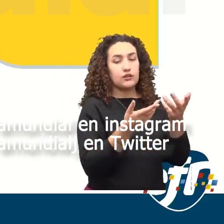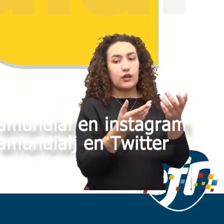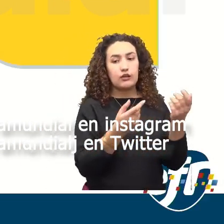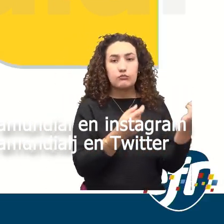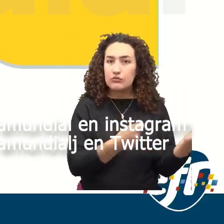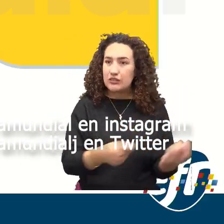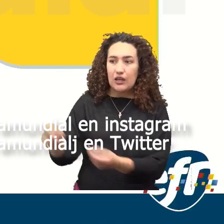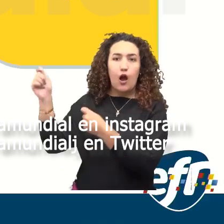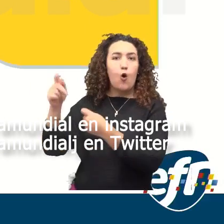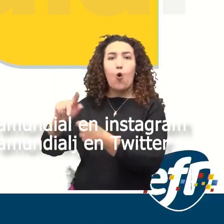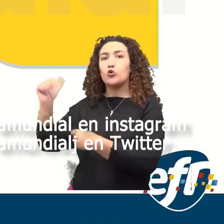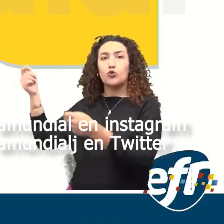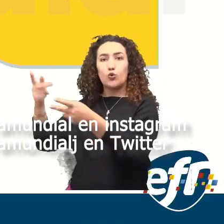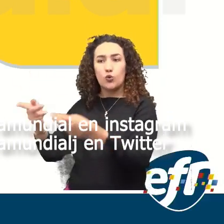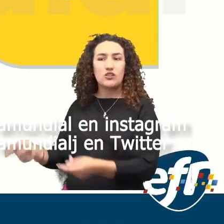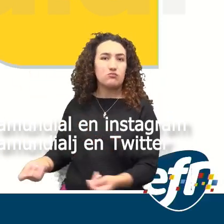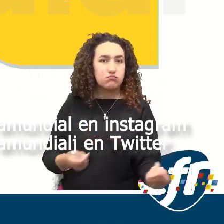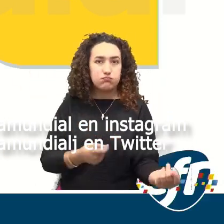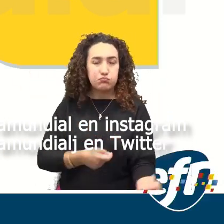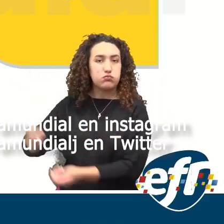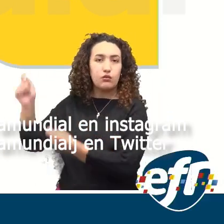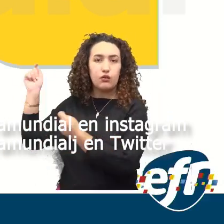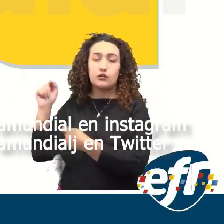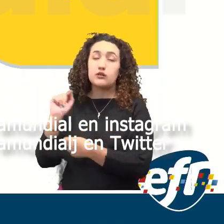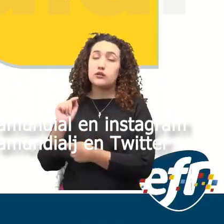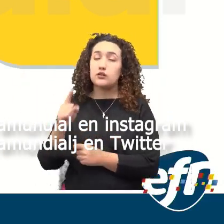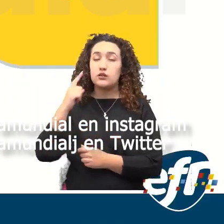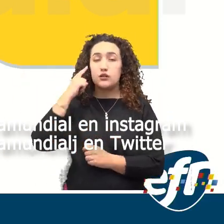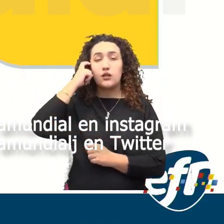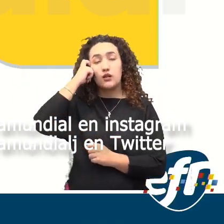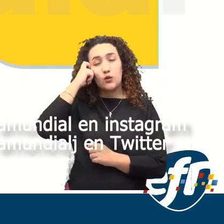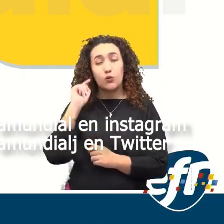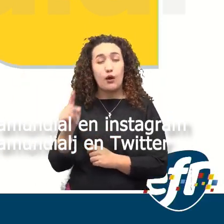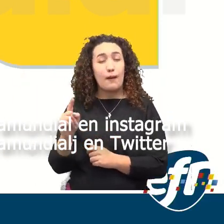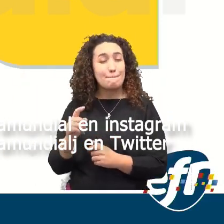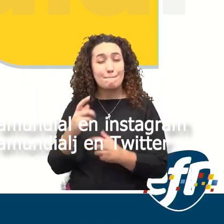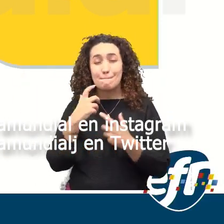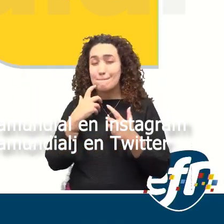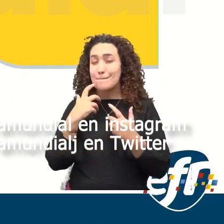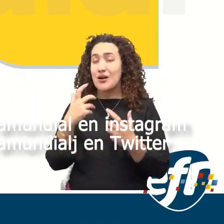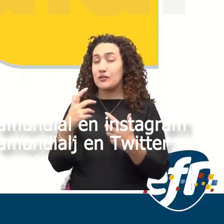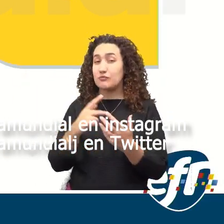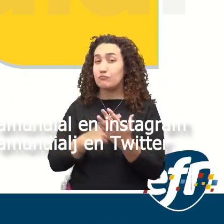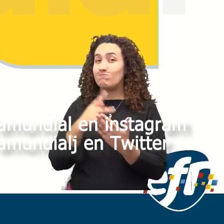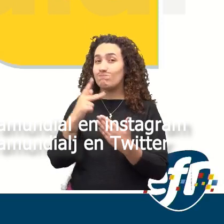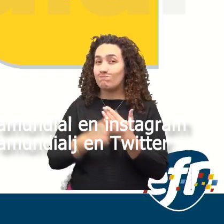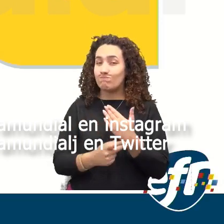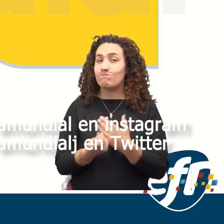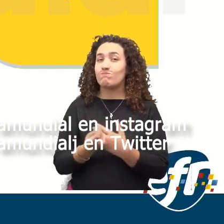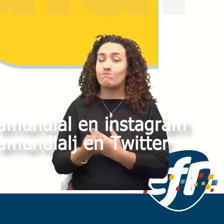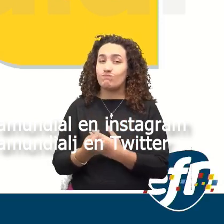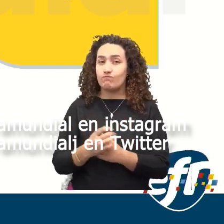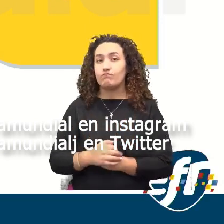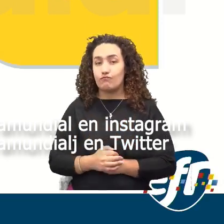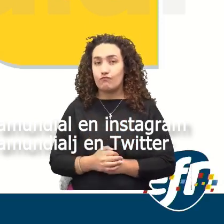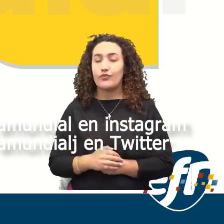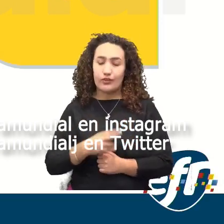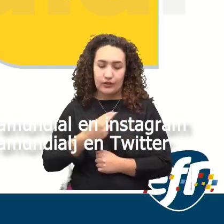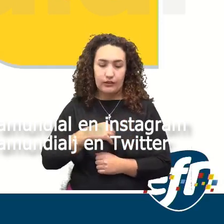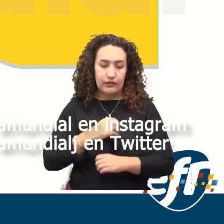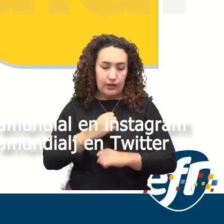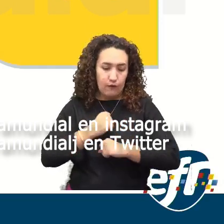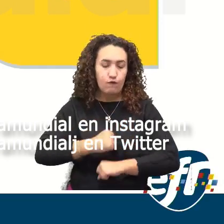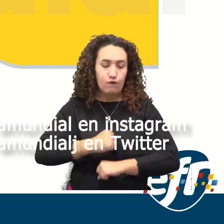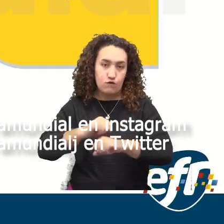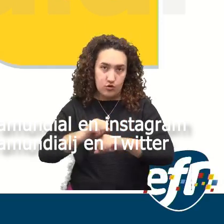vez en dijéramos que el mayor componente dentro del proyecto que requiere nuestro esfuerzo. Hemos venido